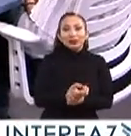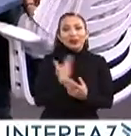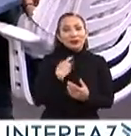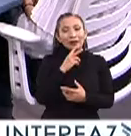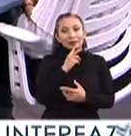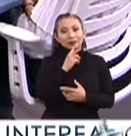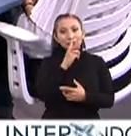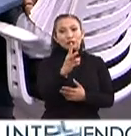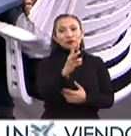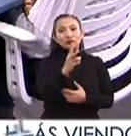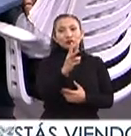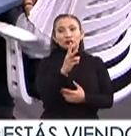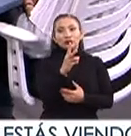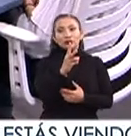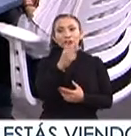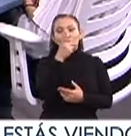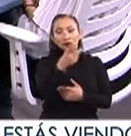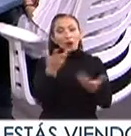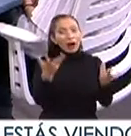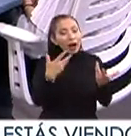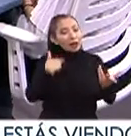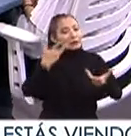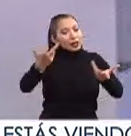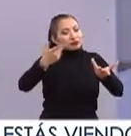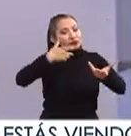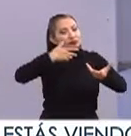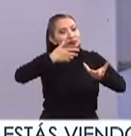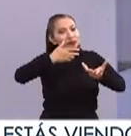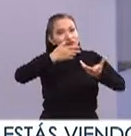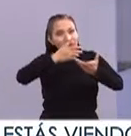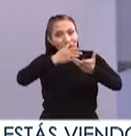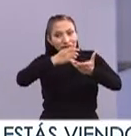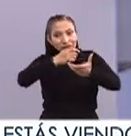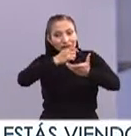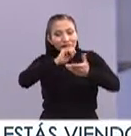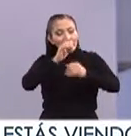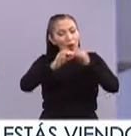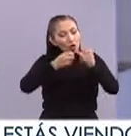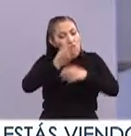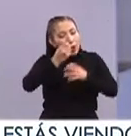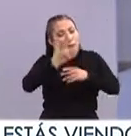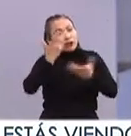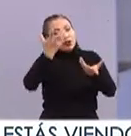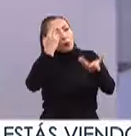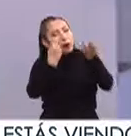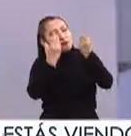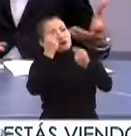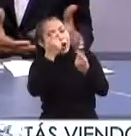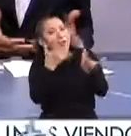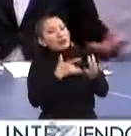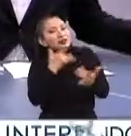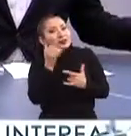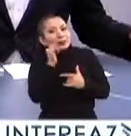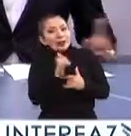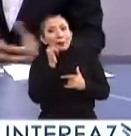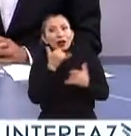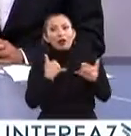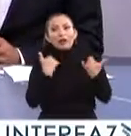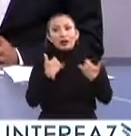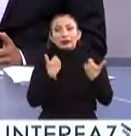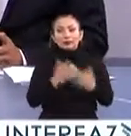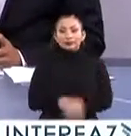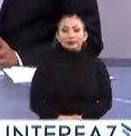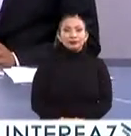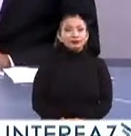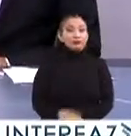la voz que tú generabas, las letras, pues siempre nos actualizaban, nos hacían ser siempre jóvenes. Yo